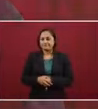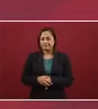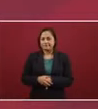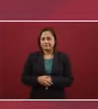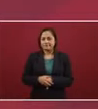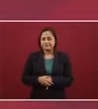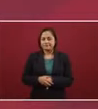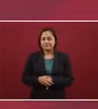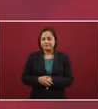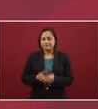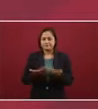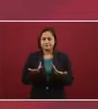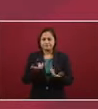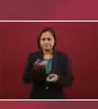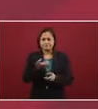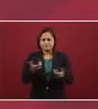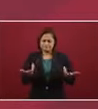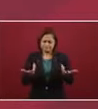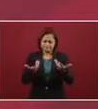la delincuencia,